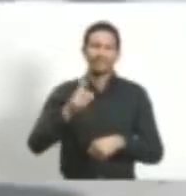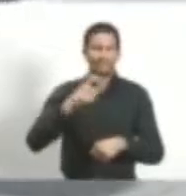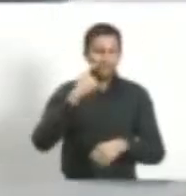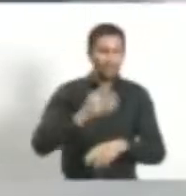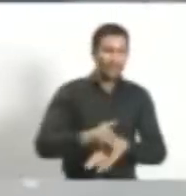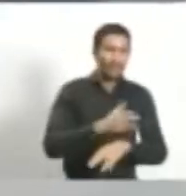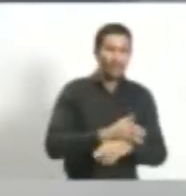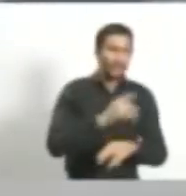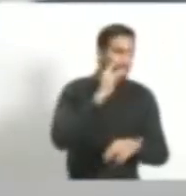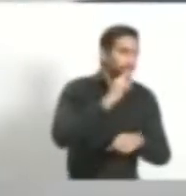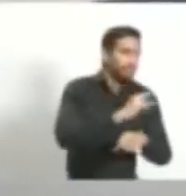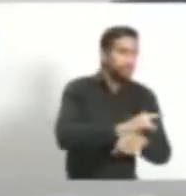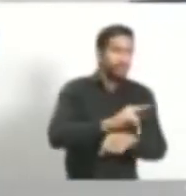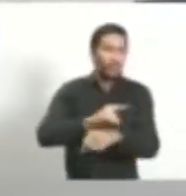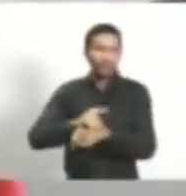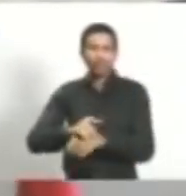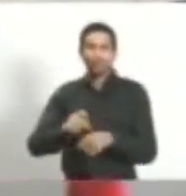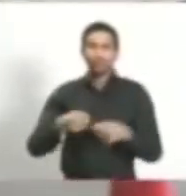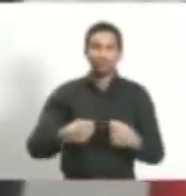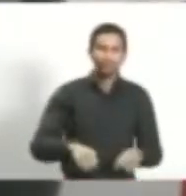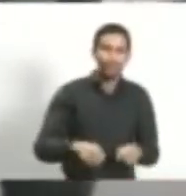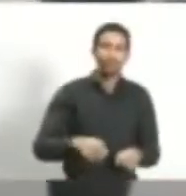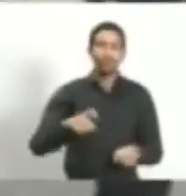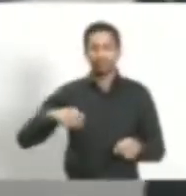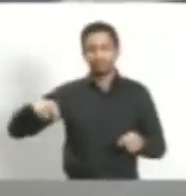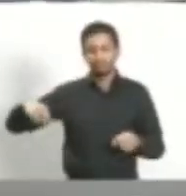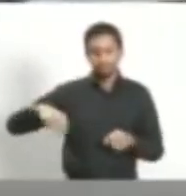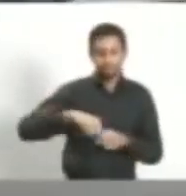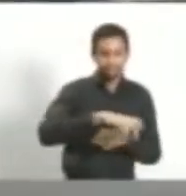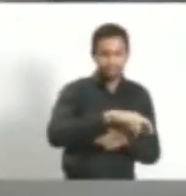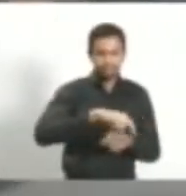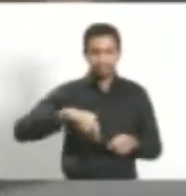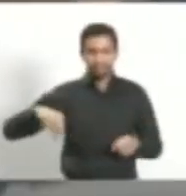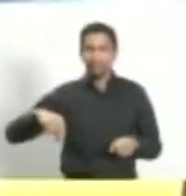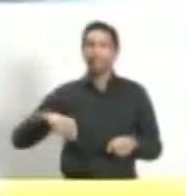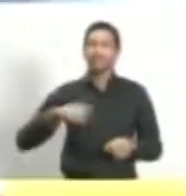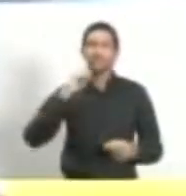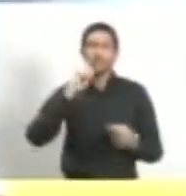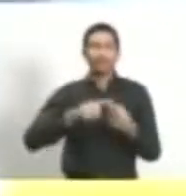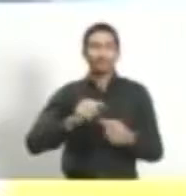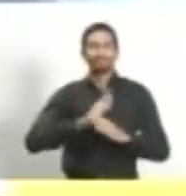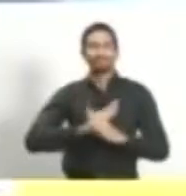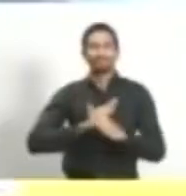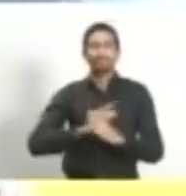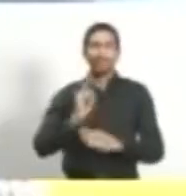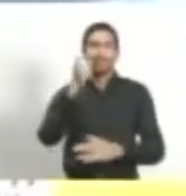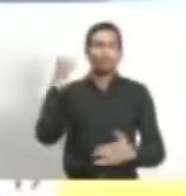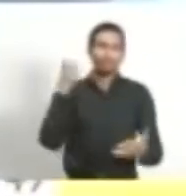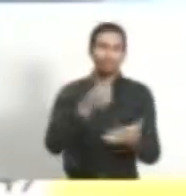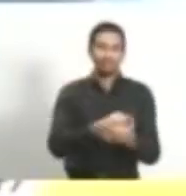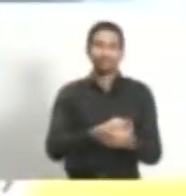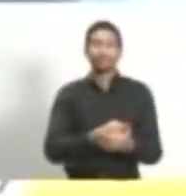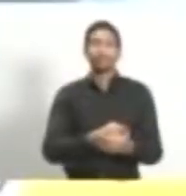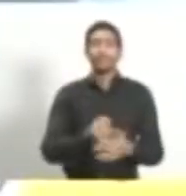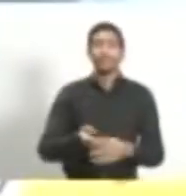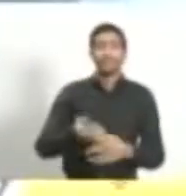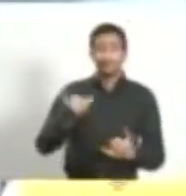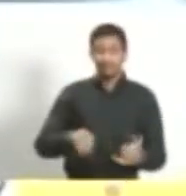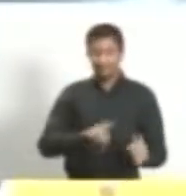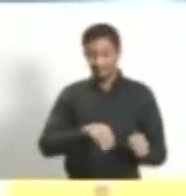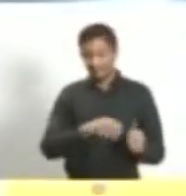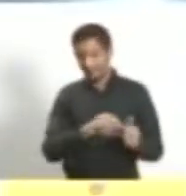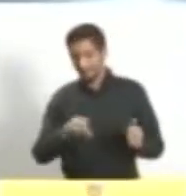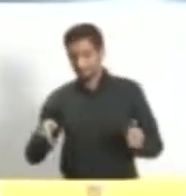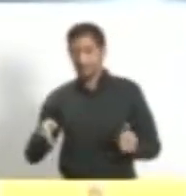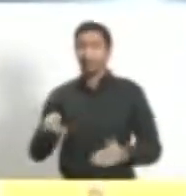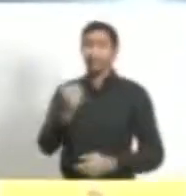la seguridad de los conductores y peatones y así evitar accidentes. Durante este primer trimestre del año, a comparación del año anterior, se